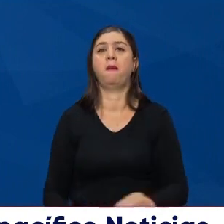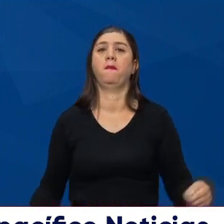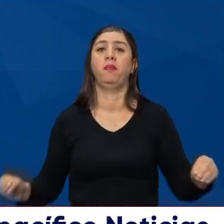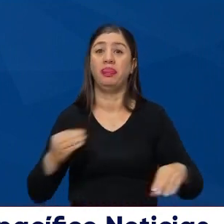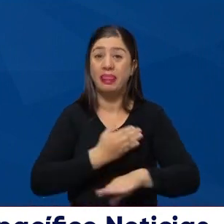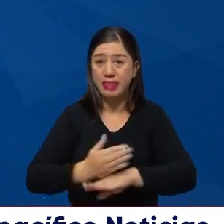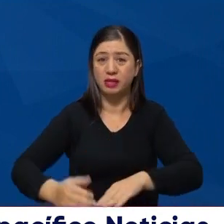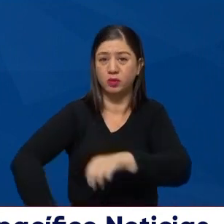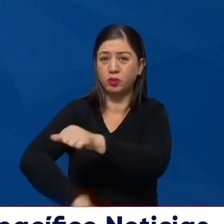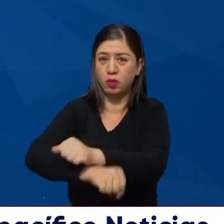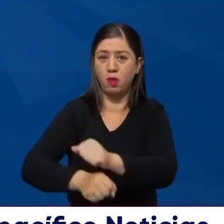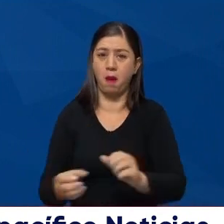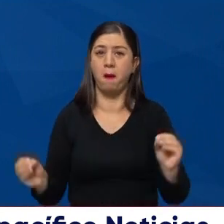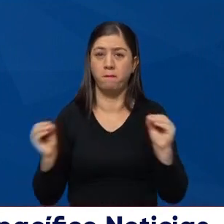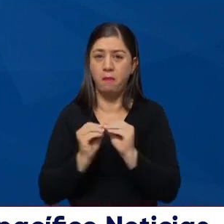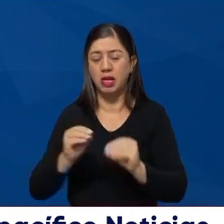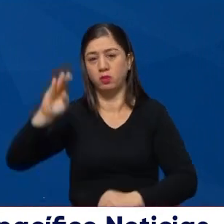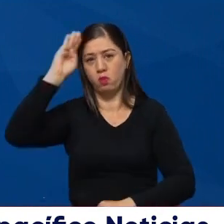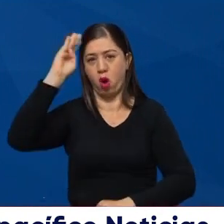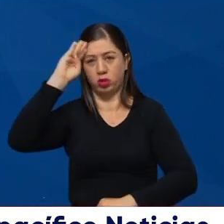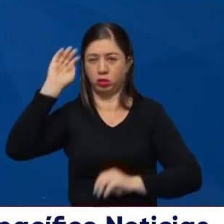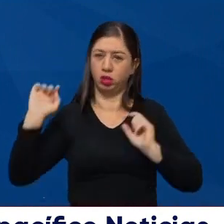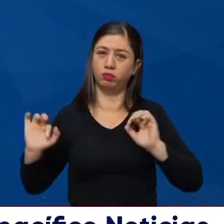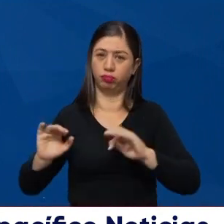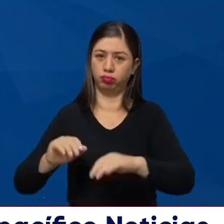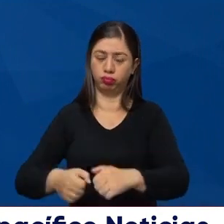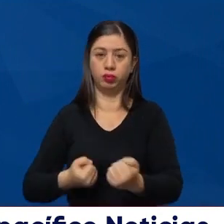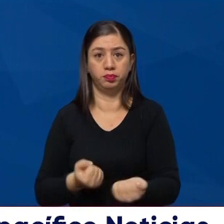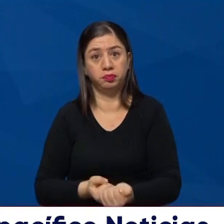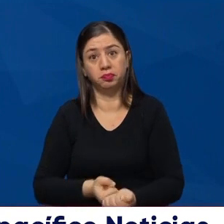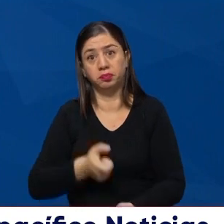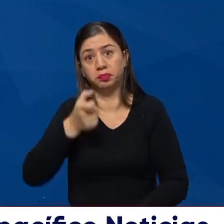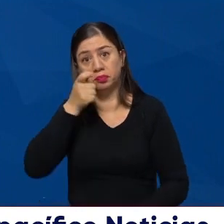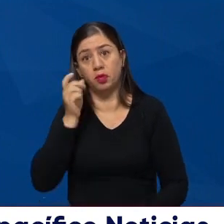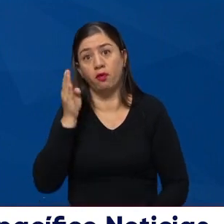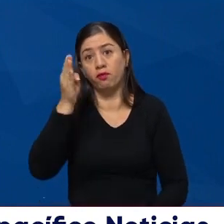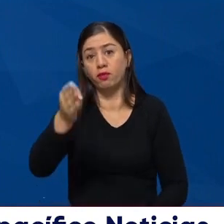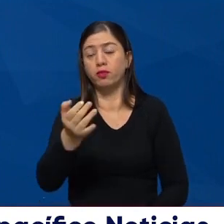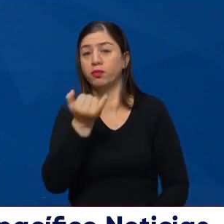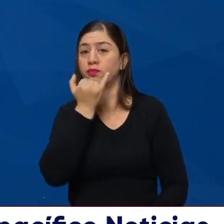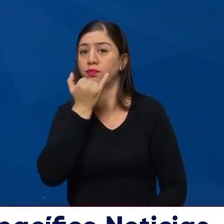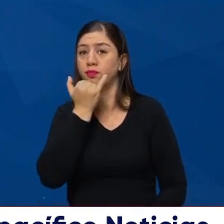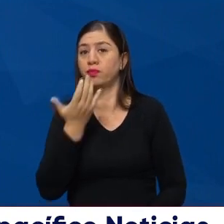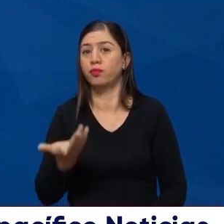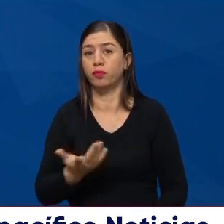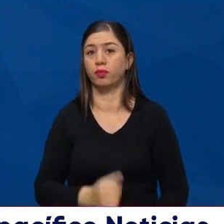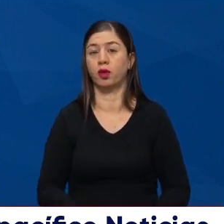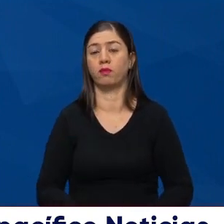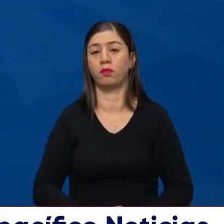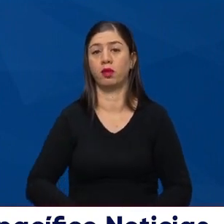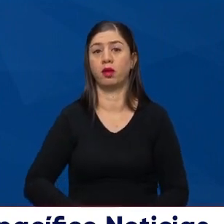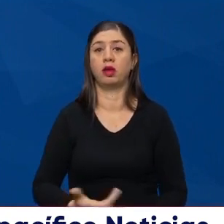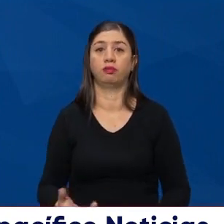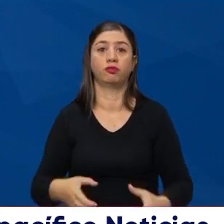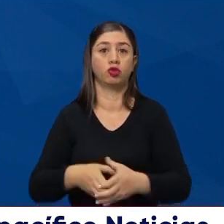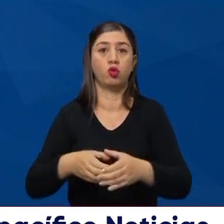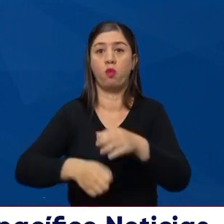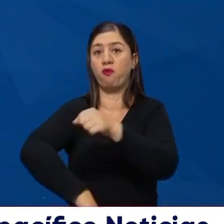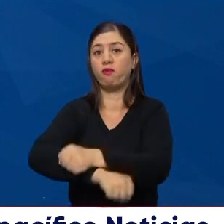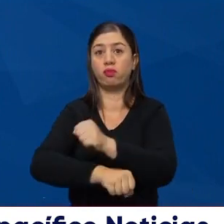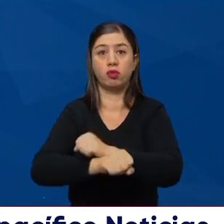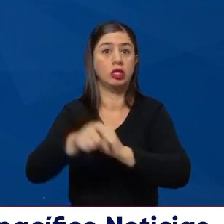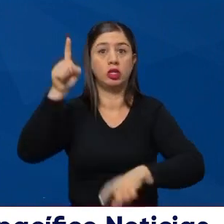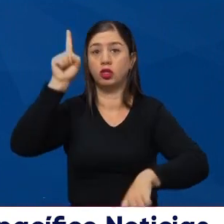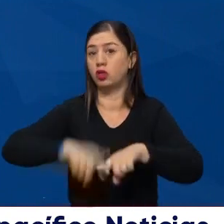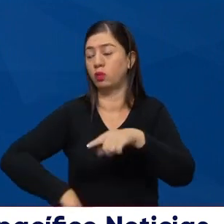más policía destinada, que obviamente esto también es un tema para revisar a futuro en las federaciones, porque si no se pueden hacer